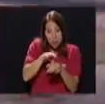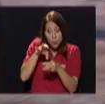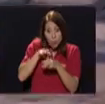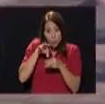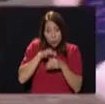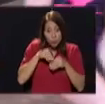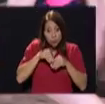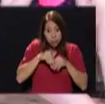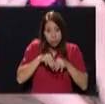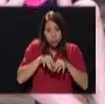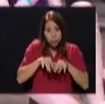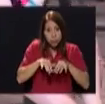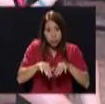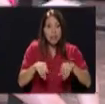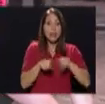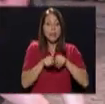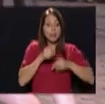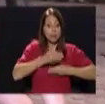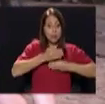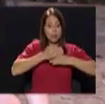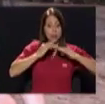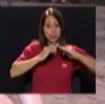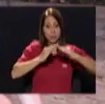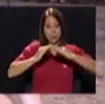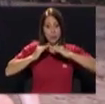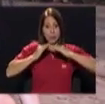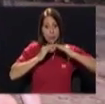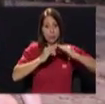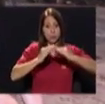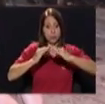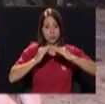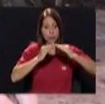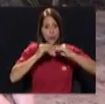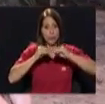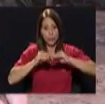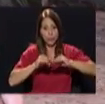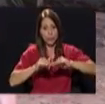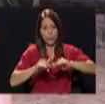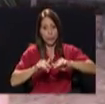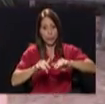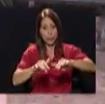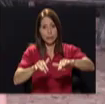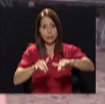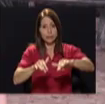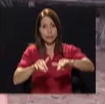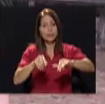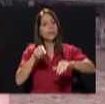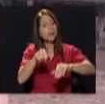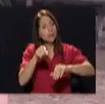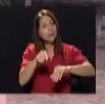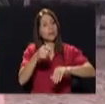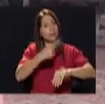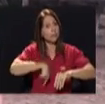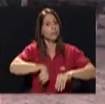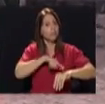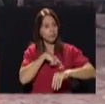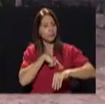que la frontera agrícola crece, por ejemplo, que las ciudades se hacen más grandes y todo